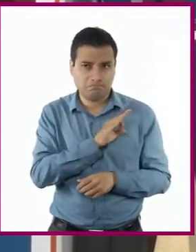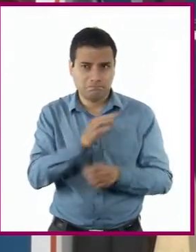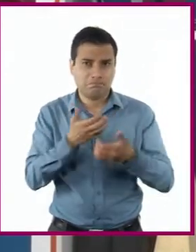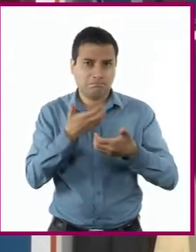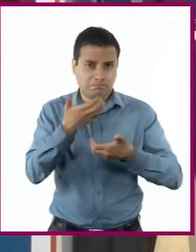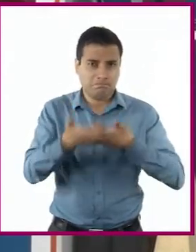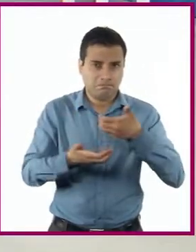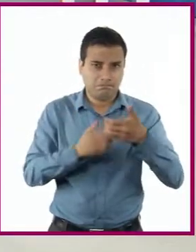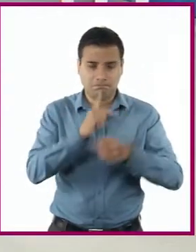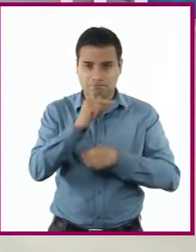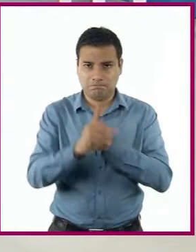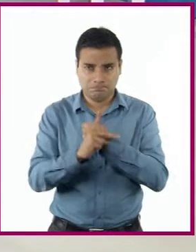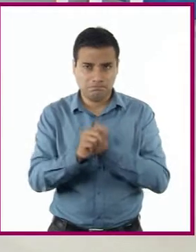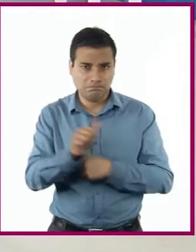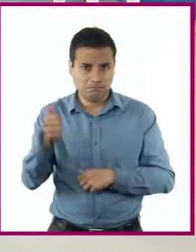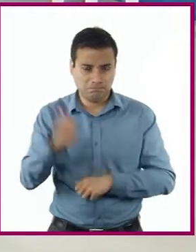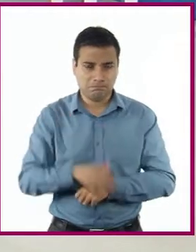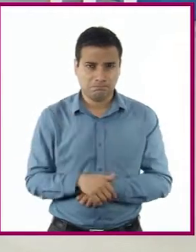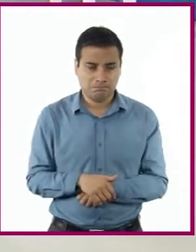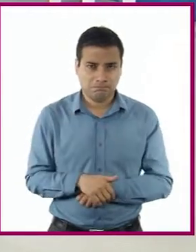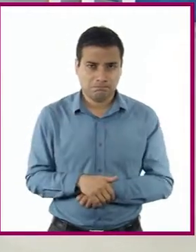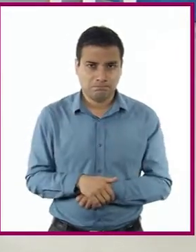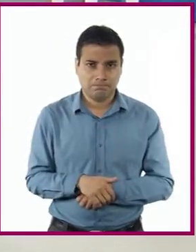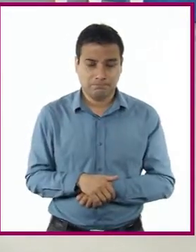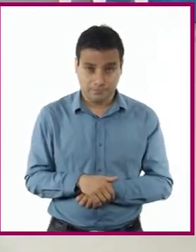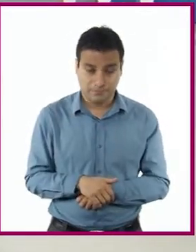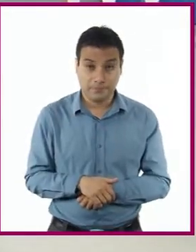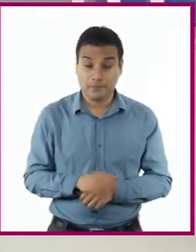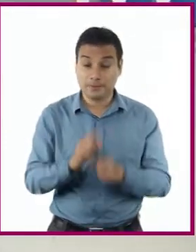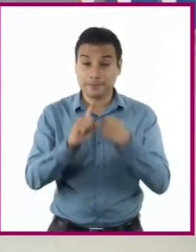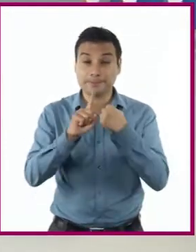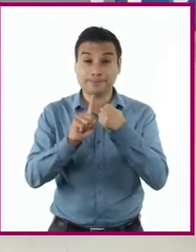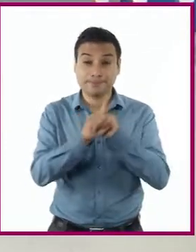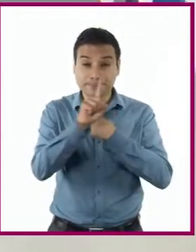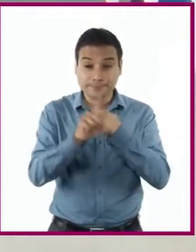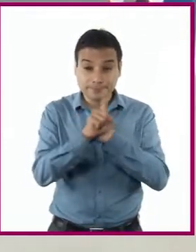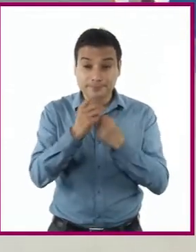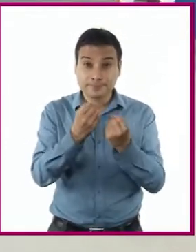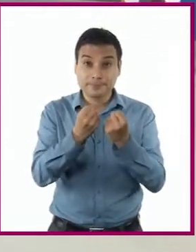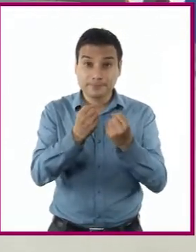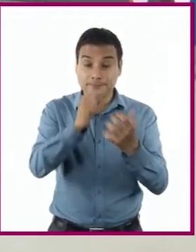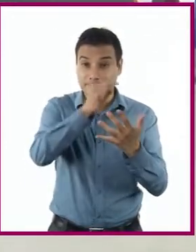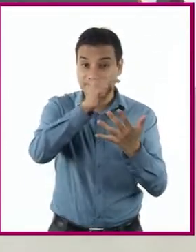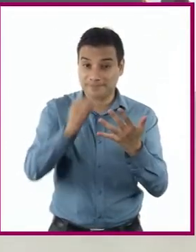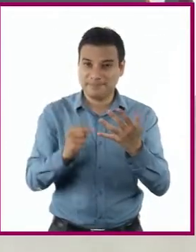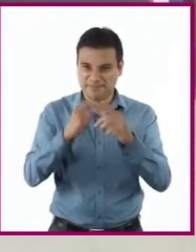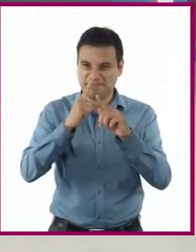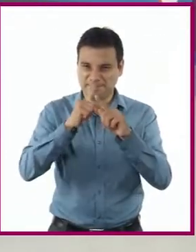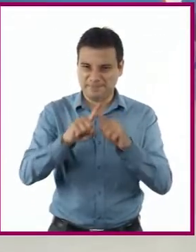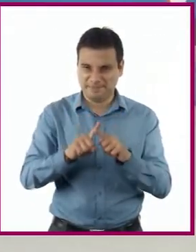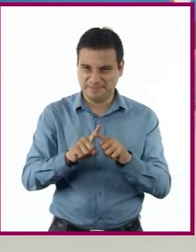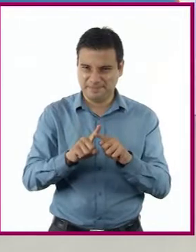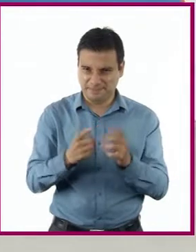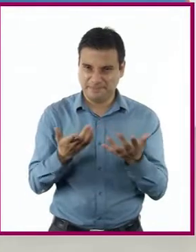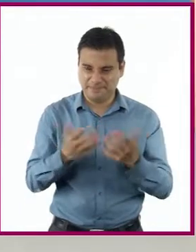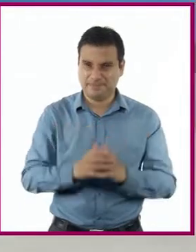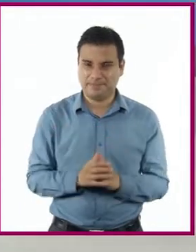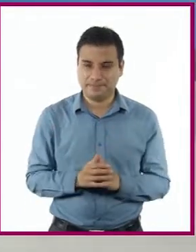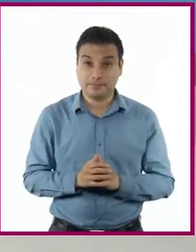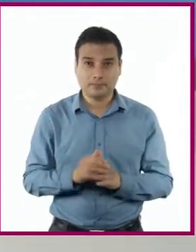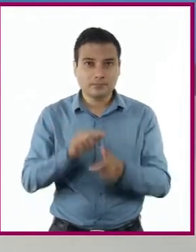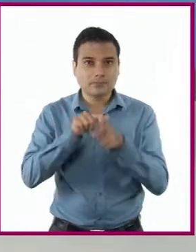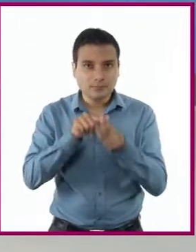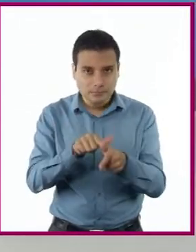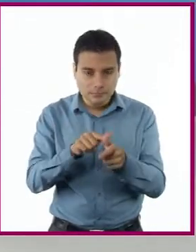mundo. Sin embargo, los grandes problemas nacionales, como los llamó el escritor Andrés Molina Enríquez,